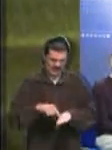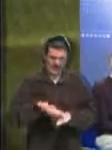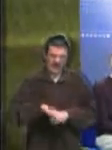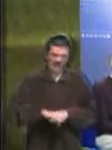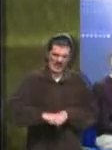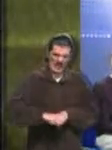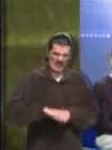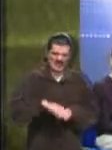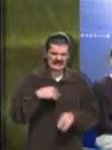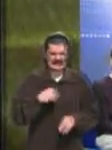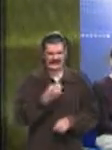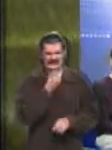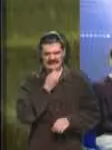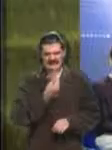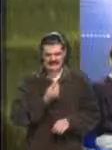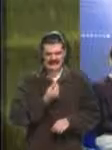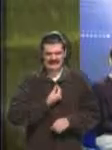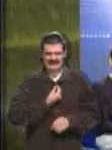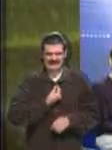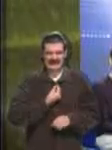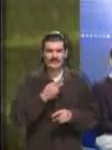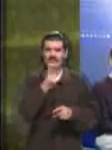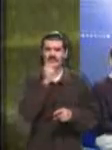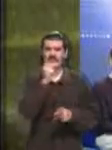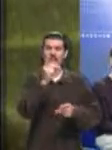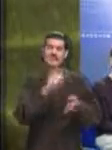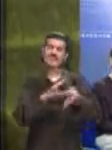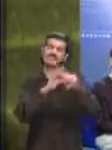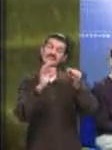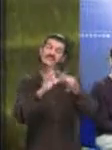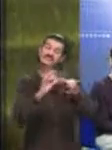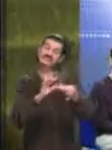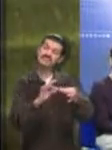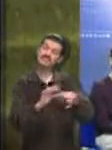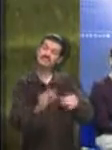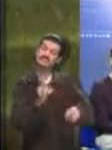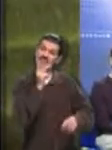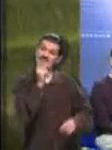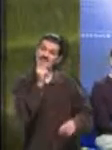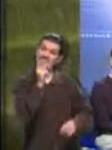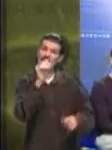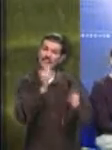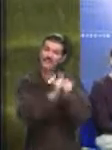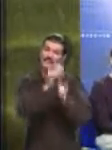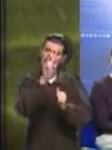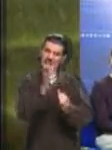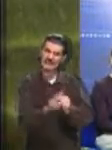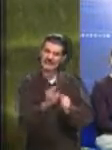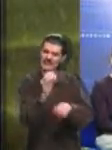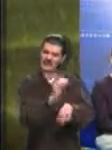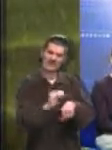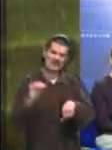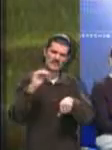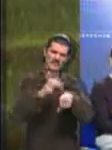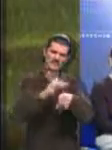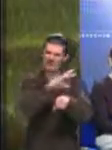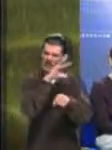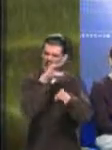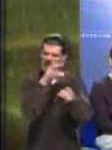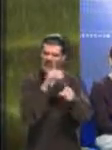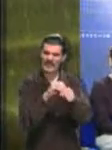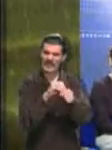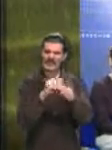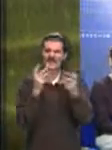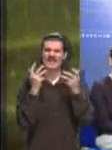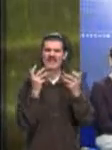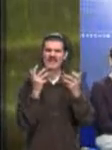zapatos de charol, me fuerzan a derramar palabras repletas de verdades condensadas, sublimes, engendradas